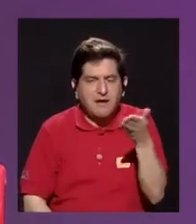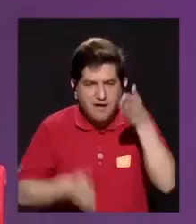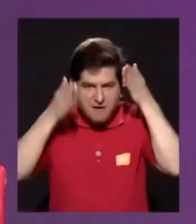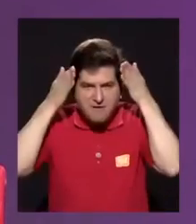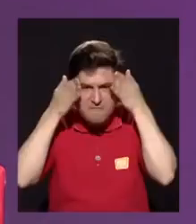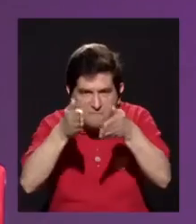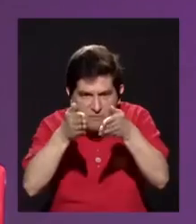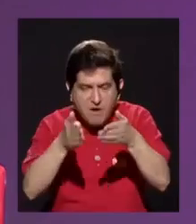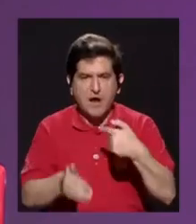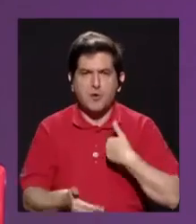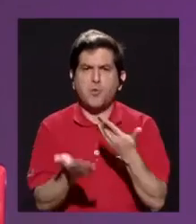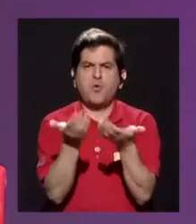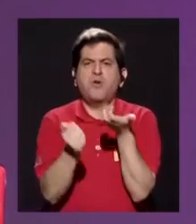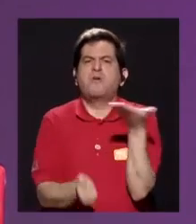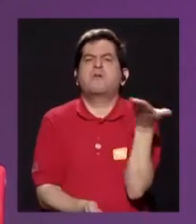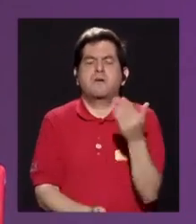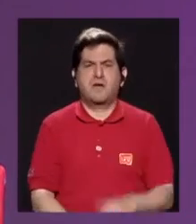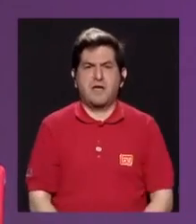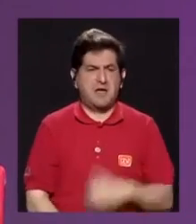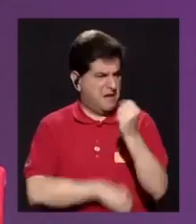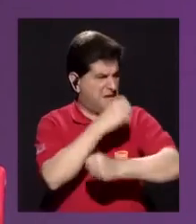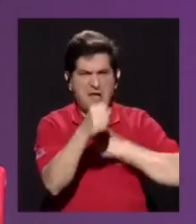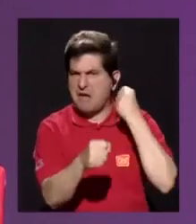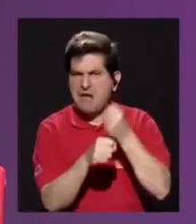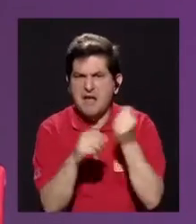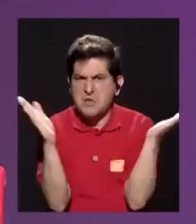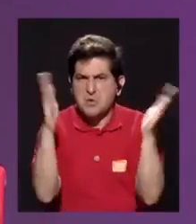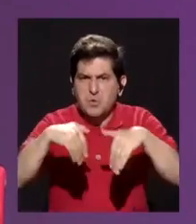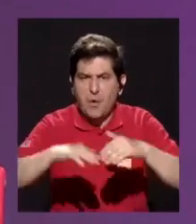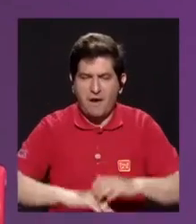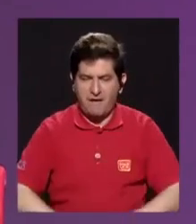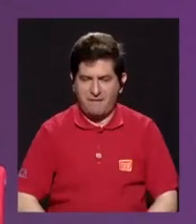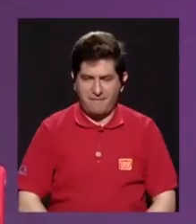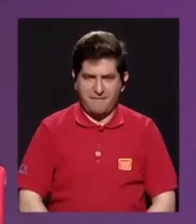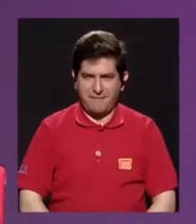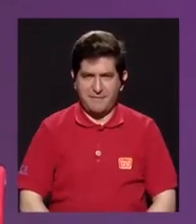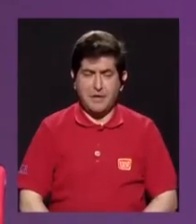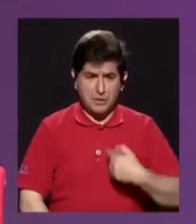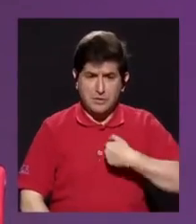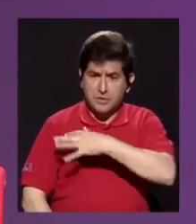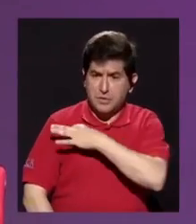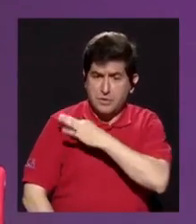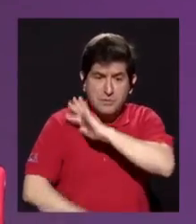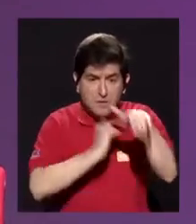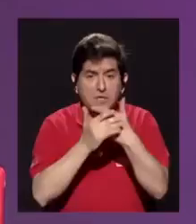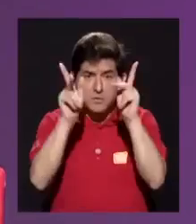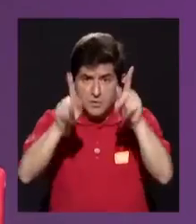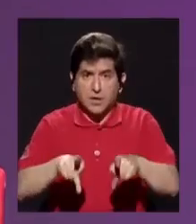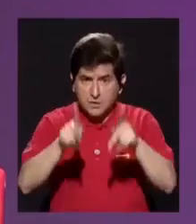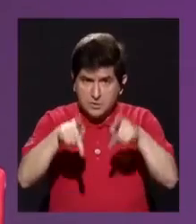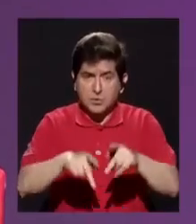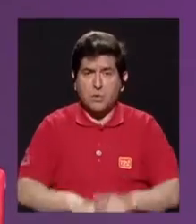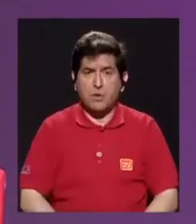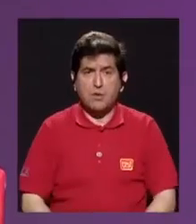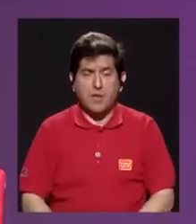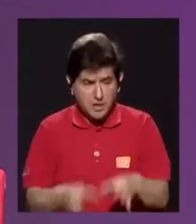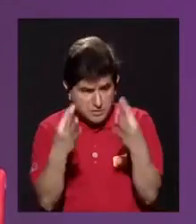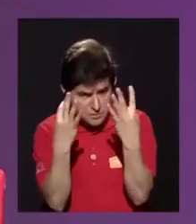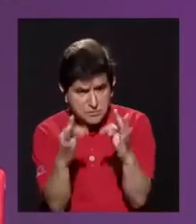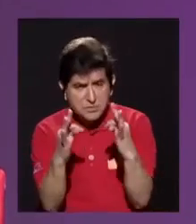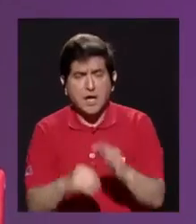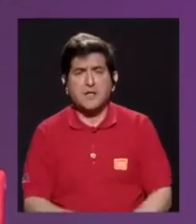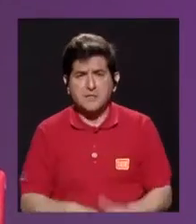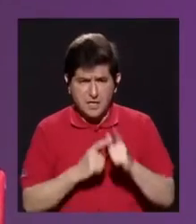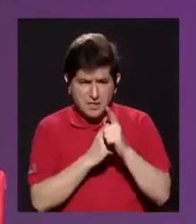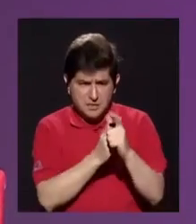enfocarse uno en lo que quiere hacer. No hay edad. Más bien, invito a todas las personas a que hagan